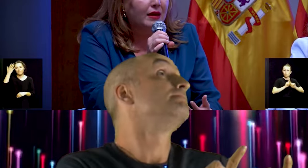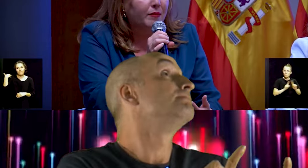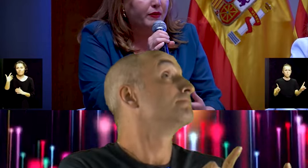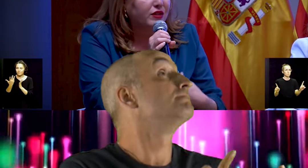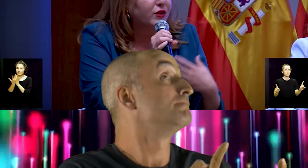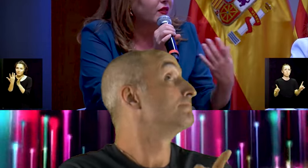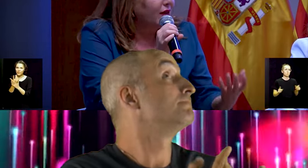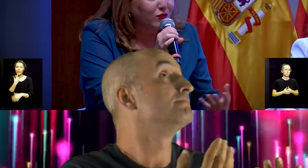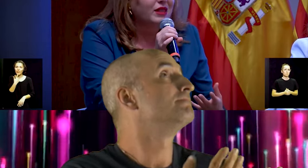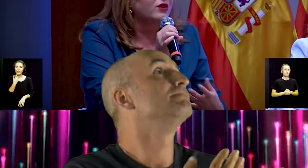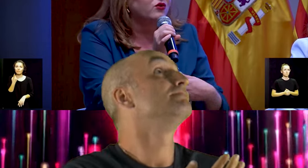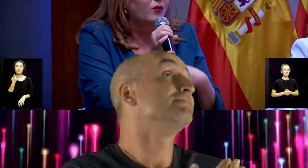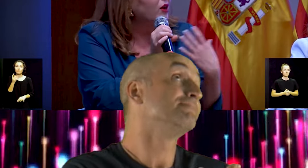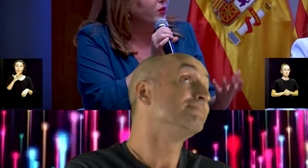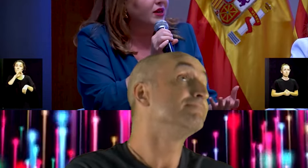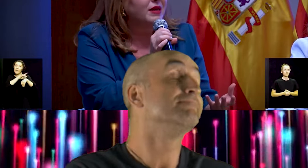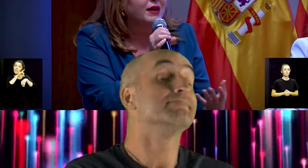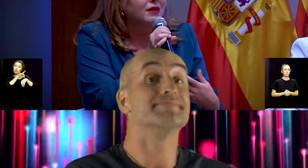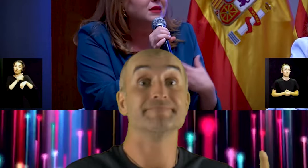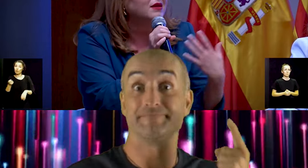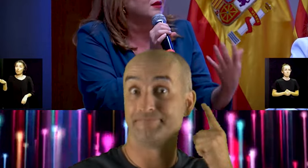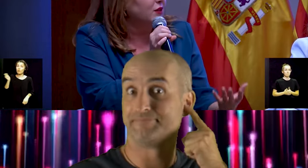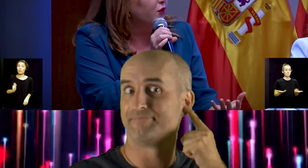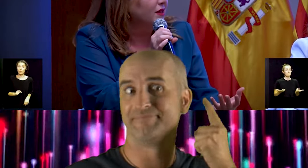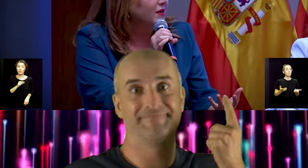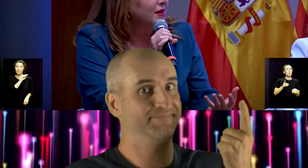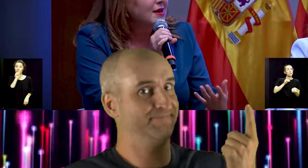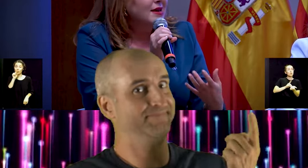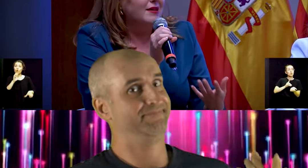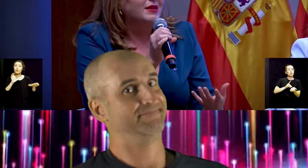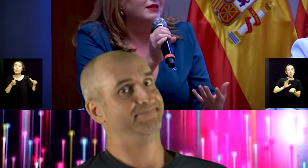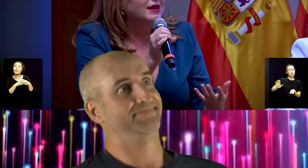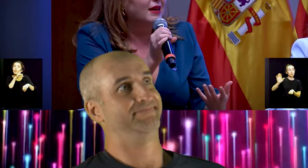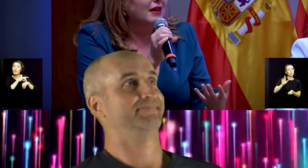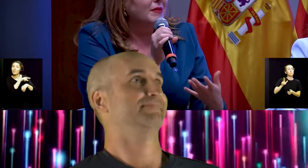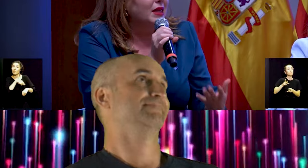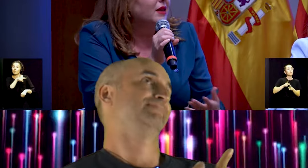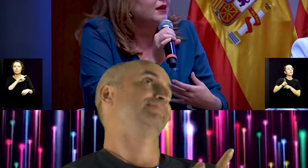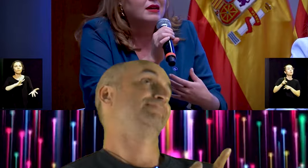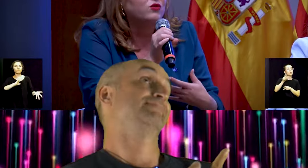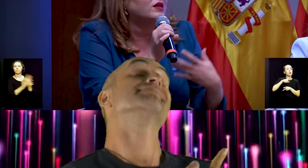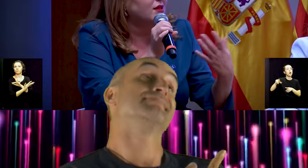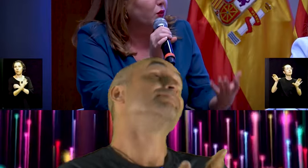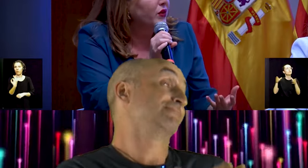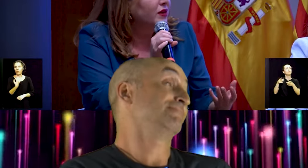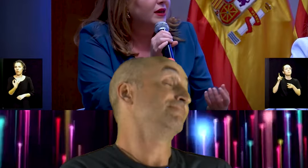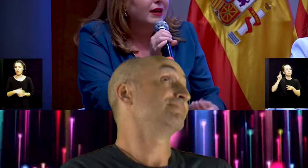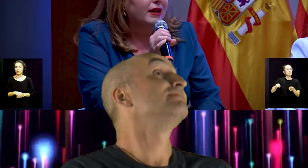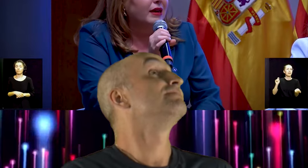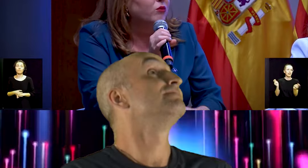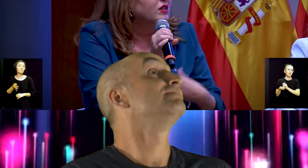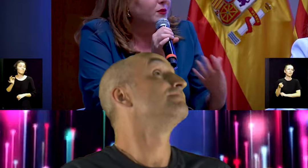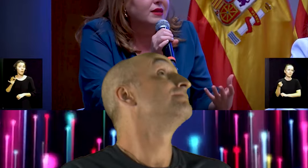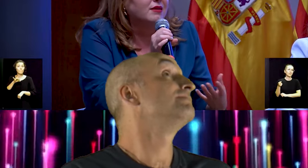La profesión de los médicos, toda la comunidad médica también tiene que transformarse. Es evidente que la medicina es una institución